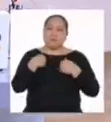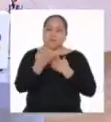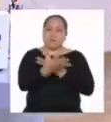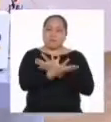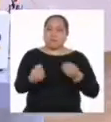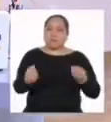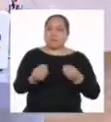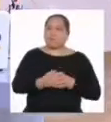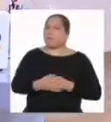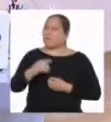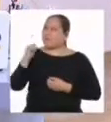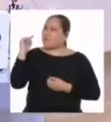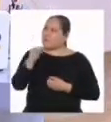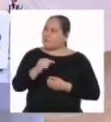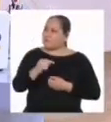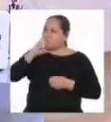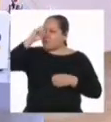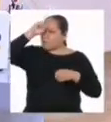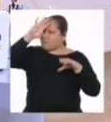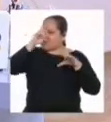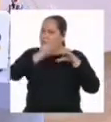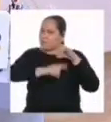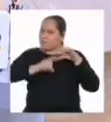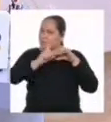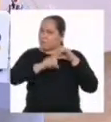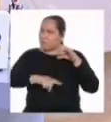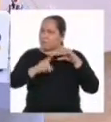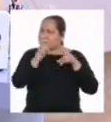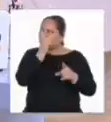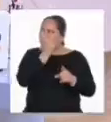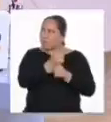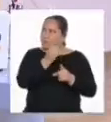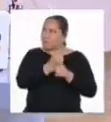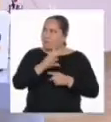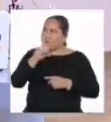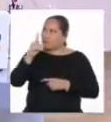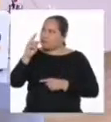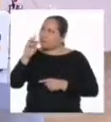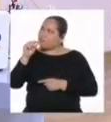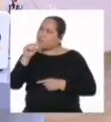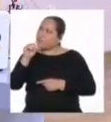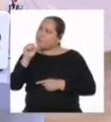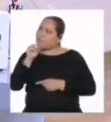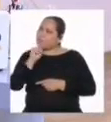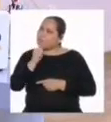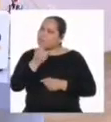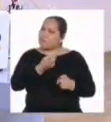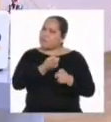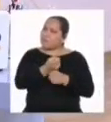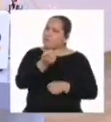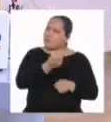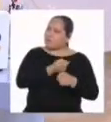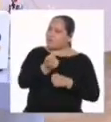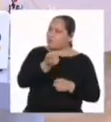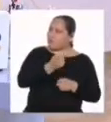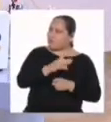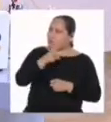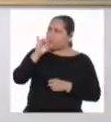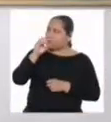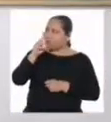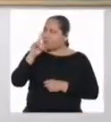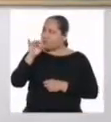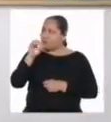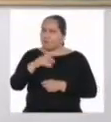Profesora, entonces, ¿esta actividad de la minería ilegal y las dragas atenta solo contra la biodiversidad de los ríos